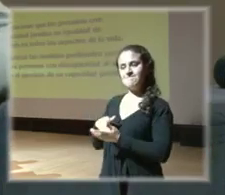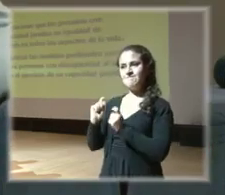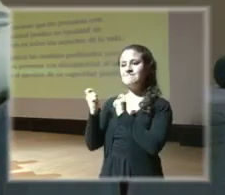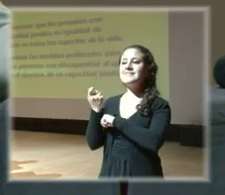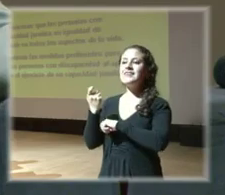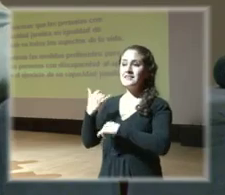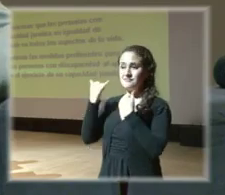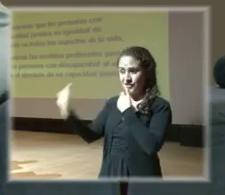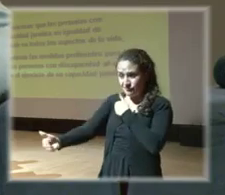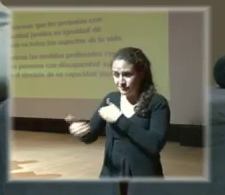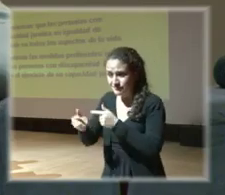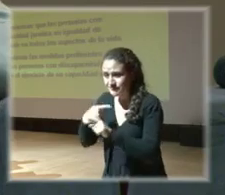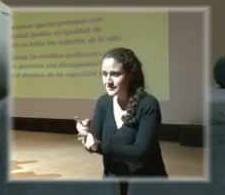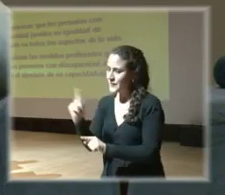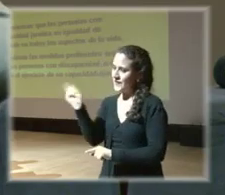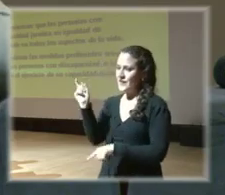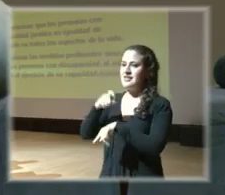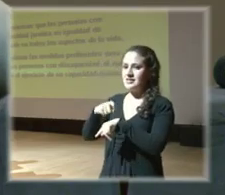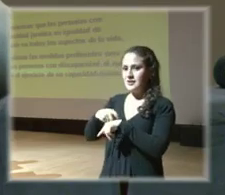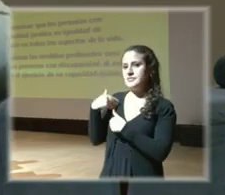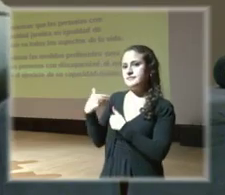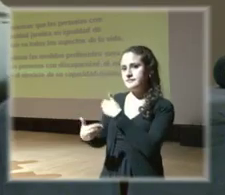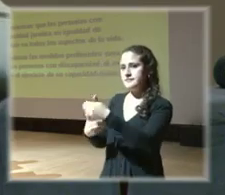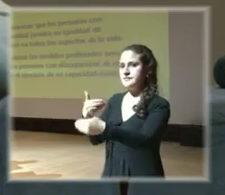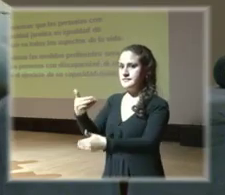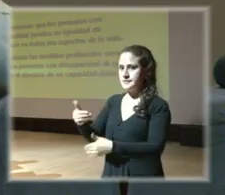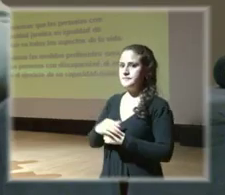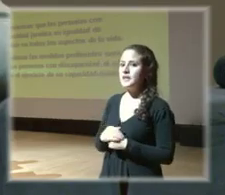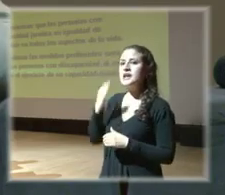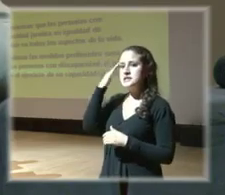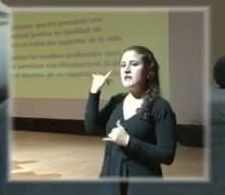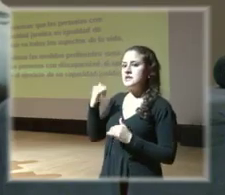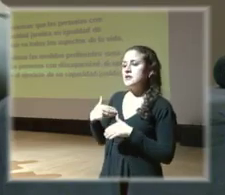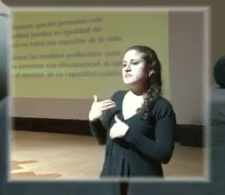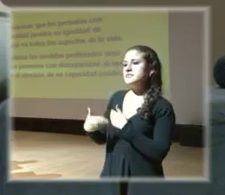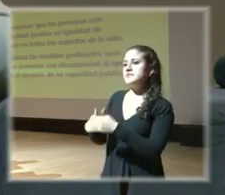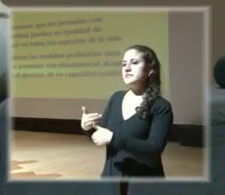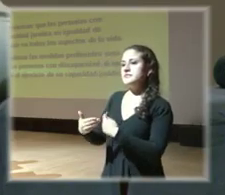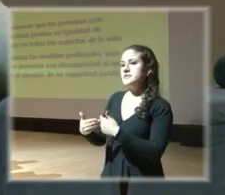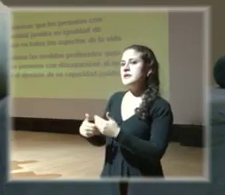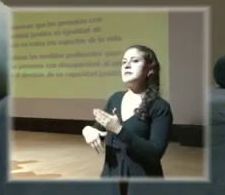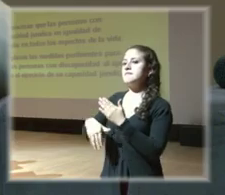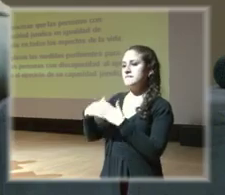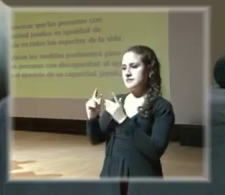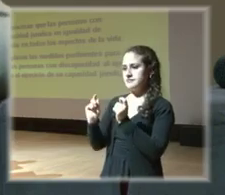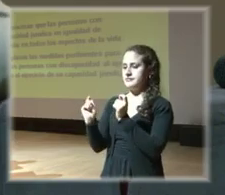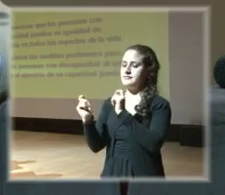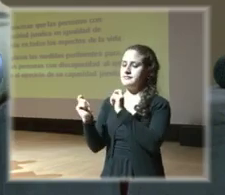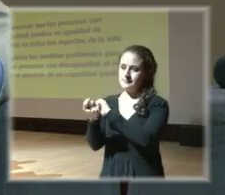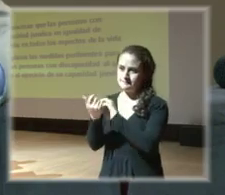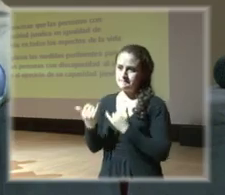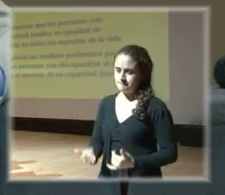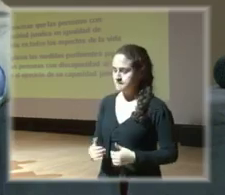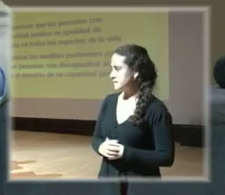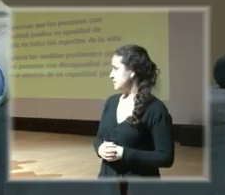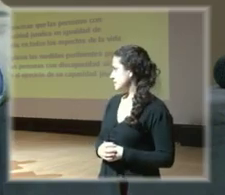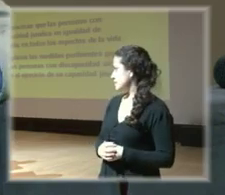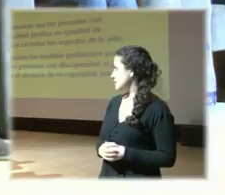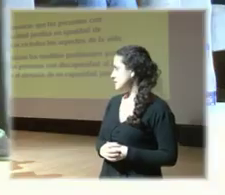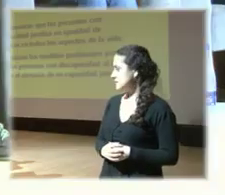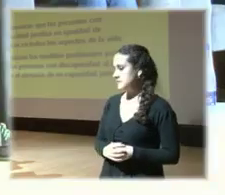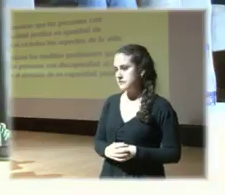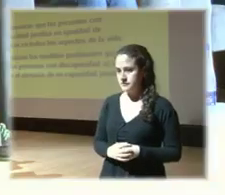toma su tiempo, y esperemos que, bueno, empecemos, bueno, ya se empezó, pero que empecemos los cambios reales en las legislaciones para que esto sea